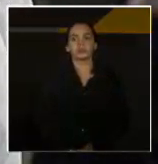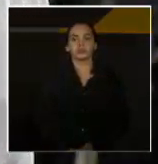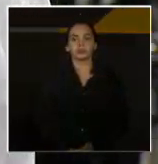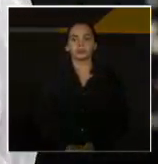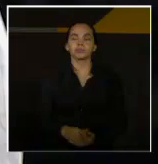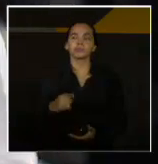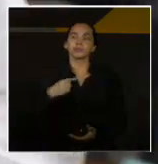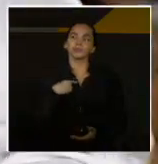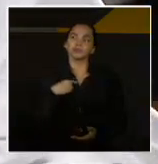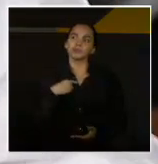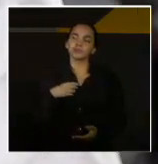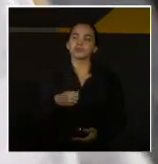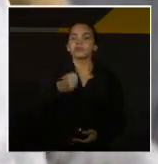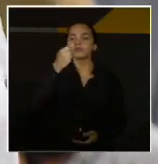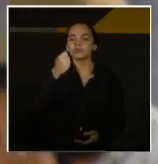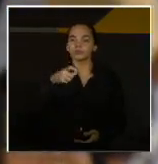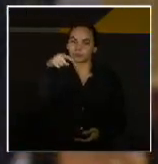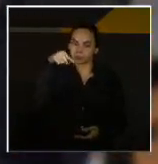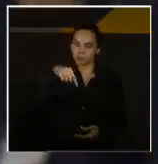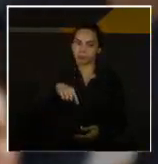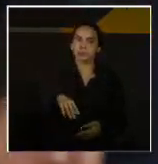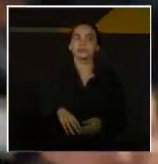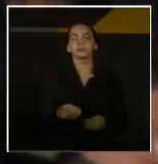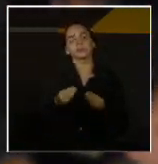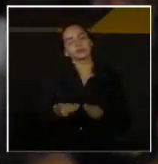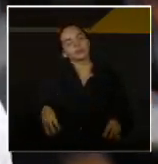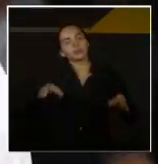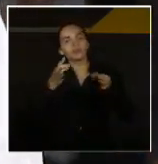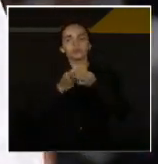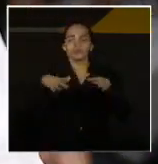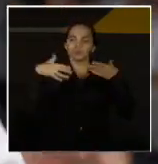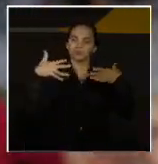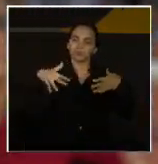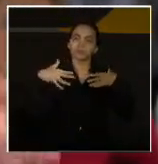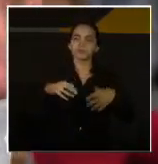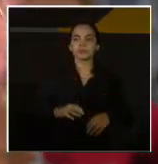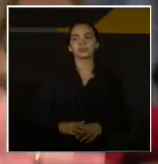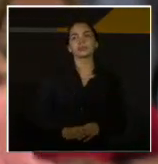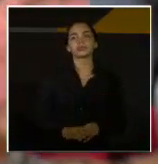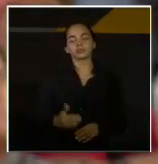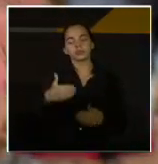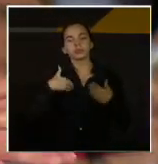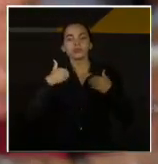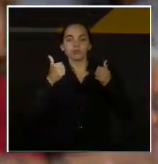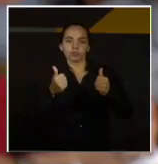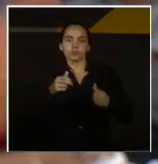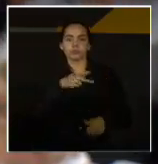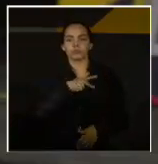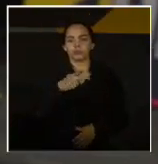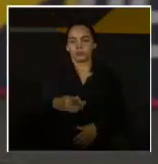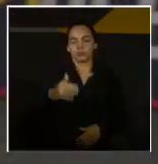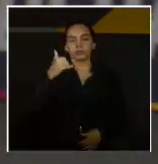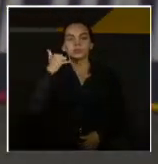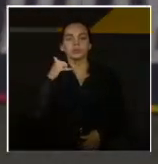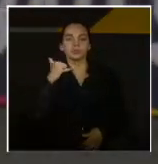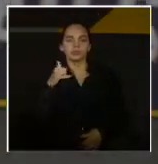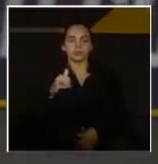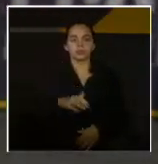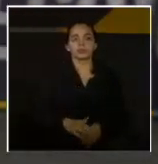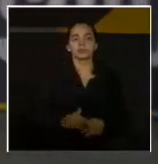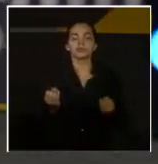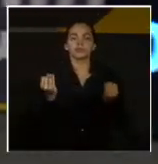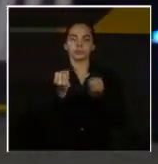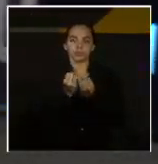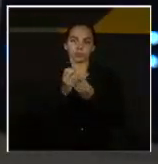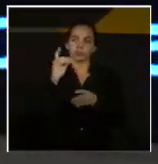Bueno, yo creo aquí la parte más importante precisamente es entender que la pobreza en Yucatán, y